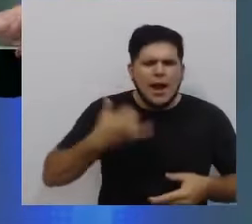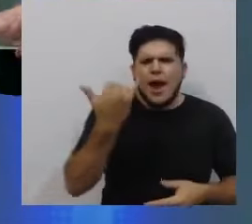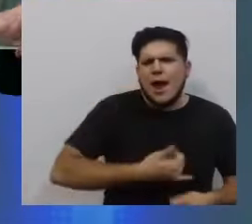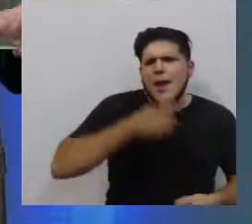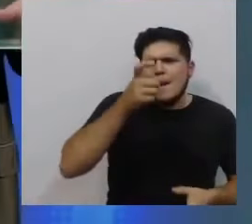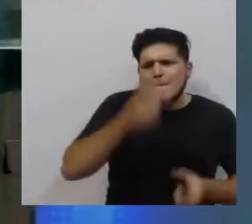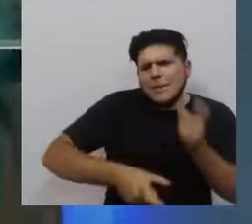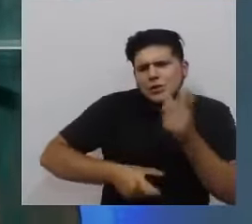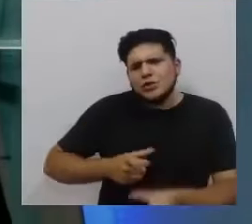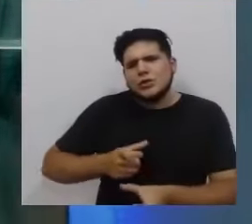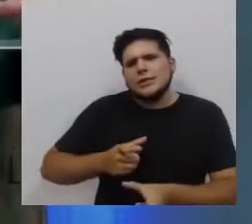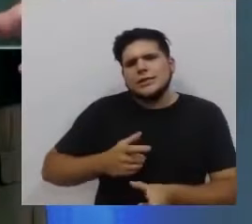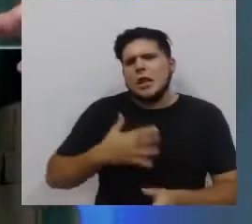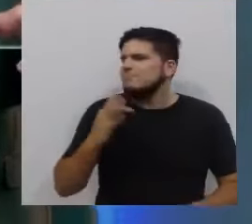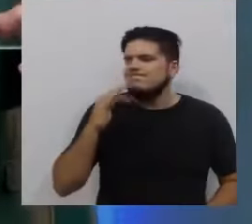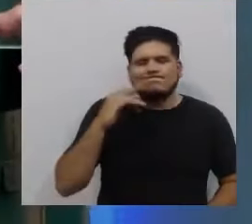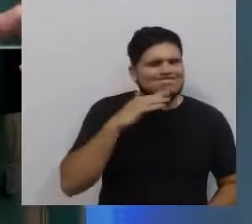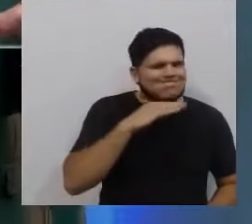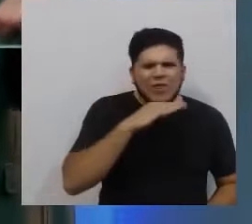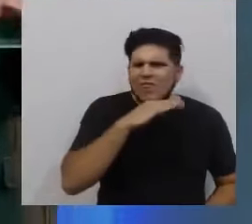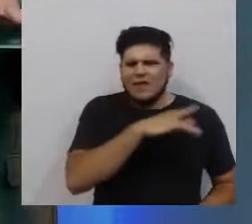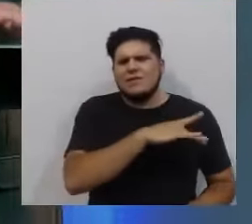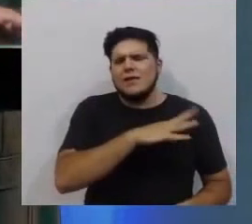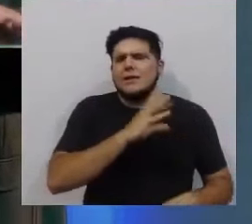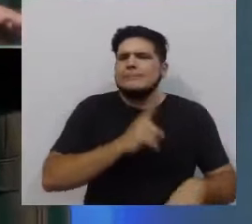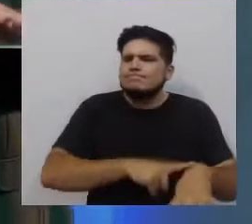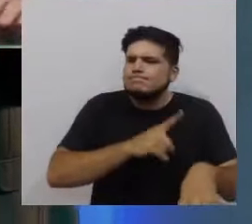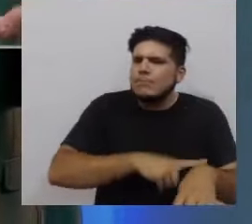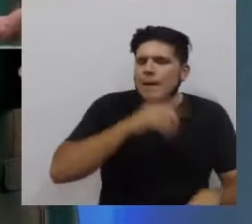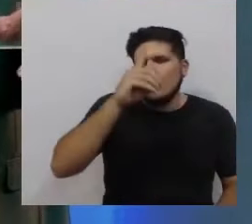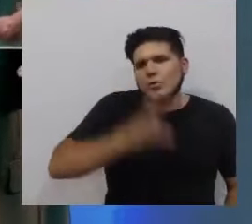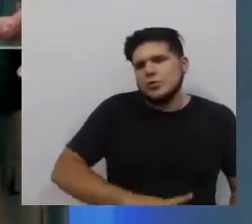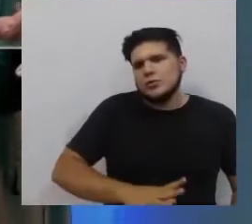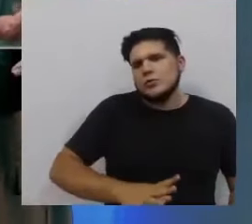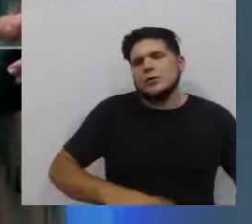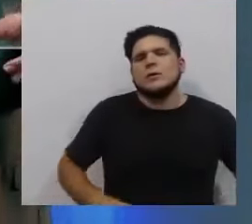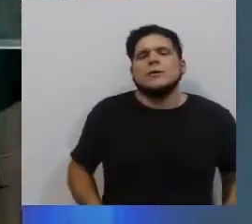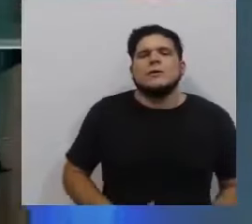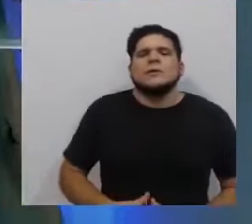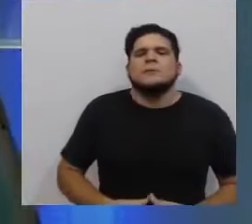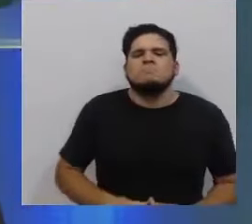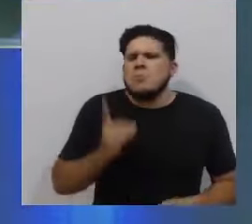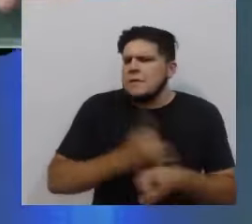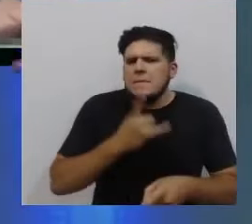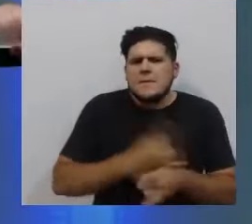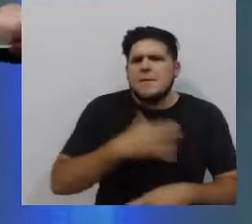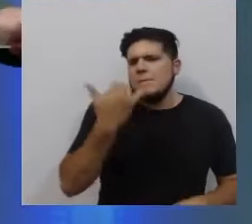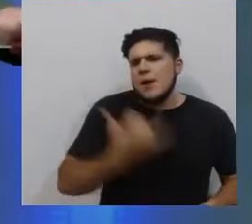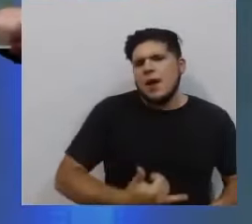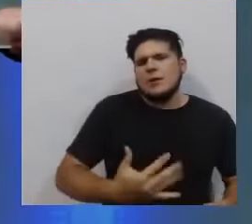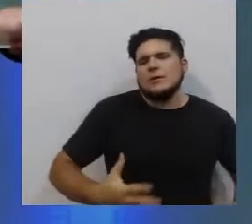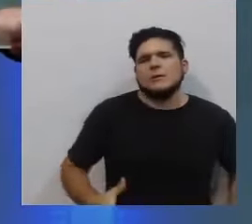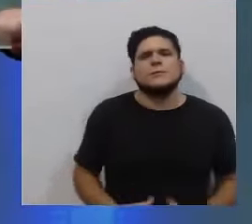lad o los samba las siguen estando y pueden estar en tu familia puede estar en tu casa luz puede estar en tu equipo de liderazgo hay